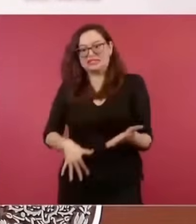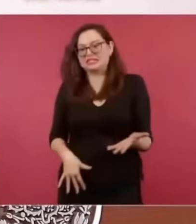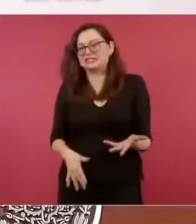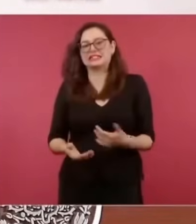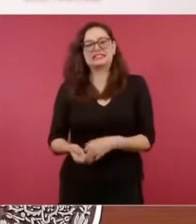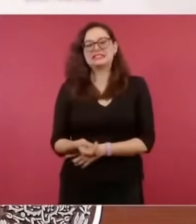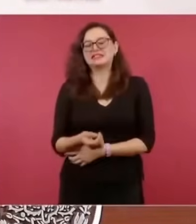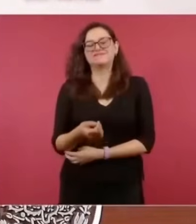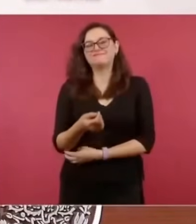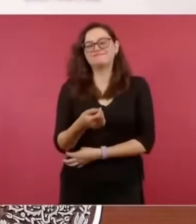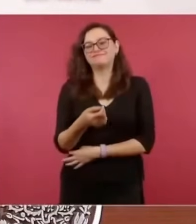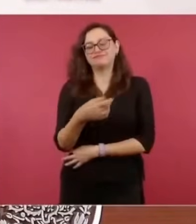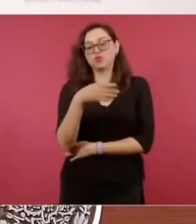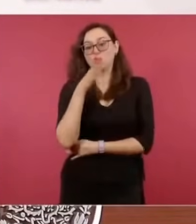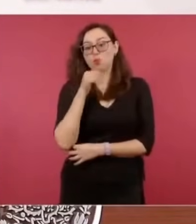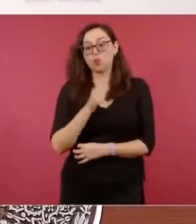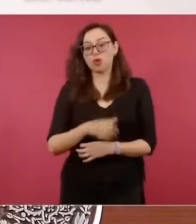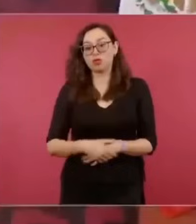hago todos mis discursos.